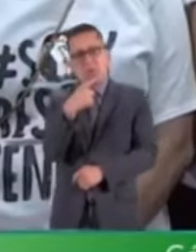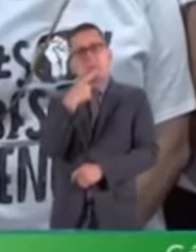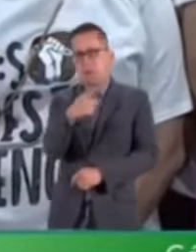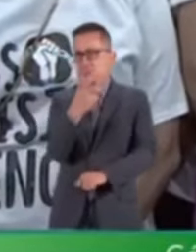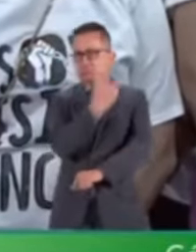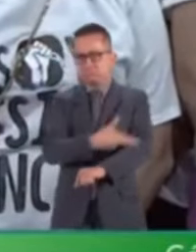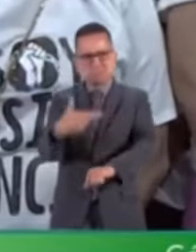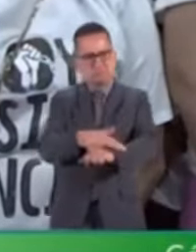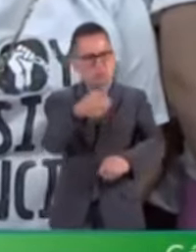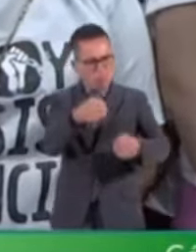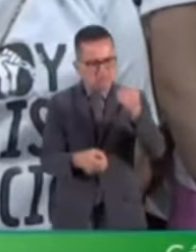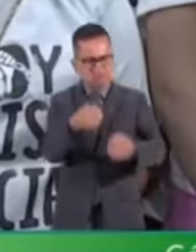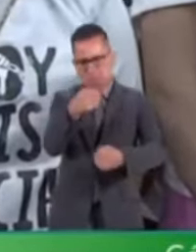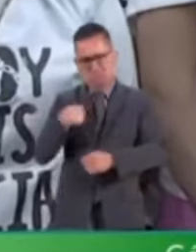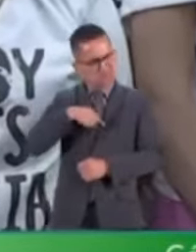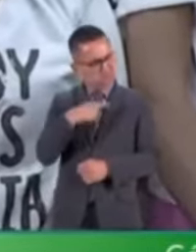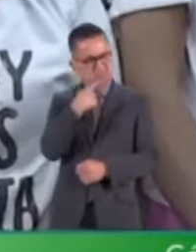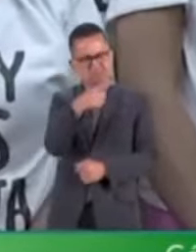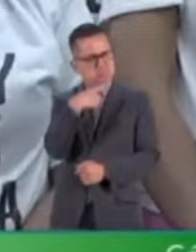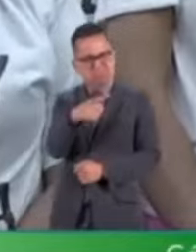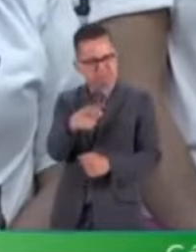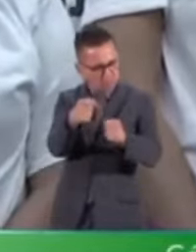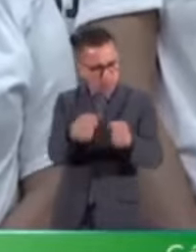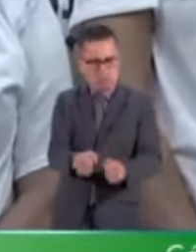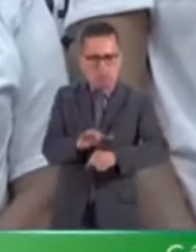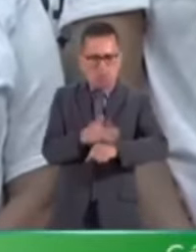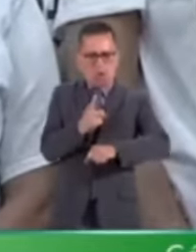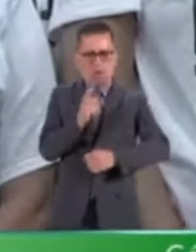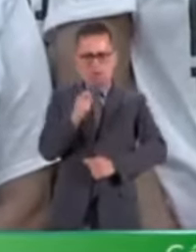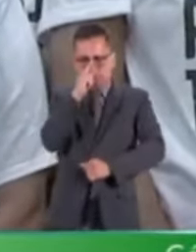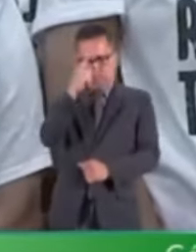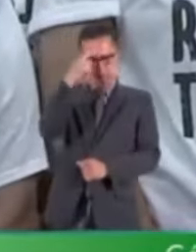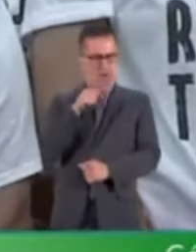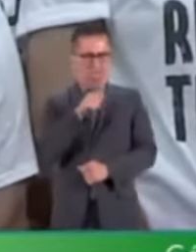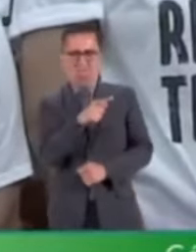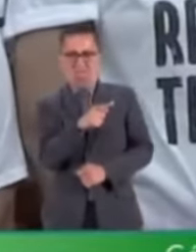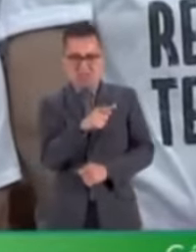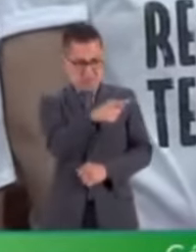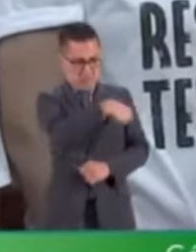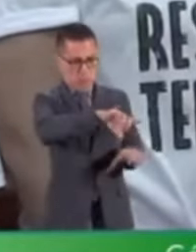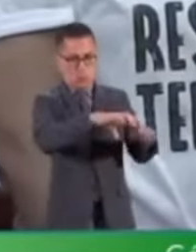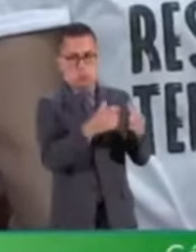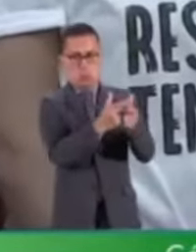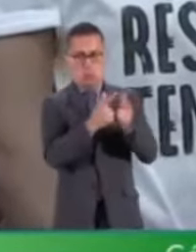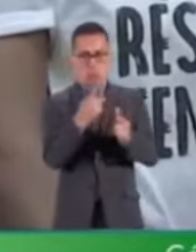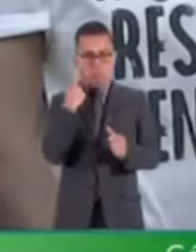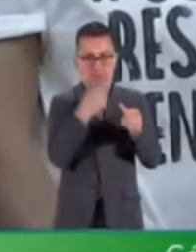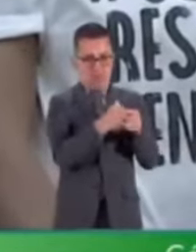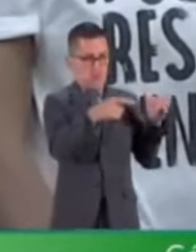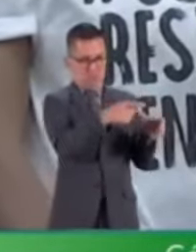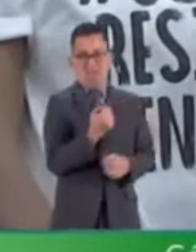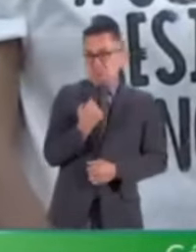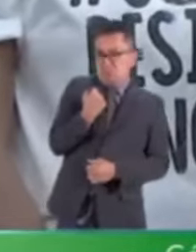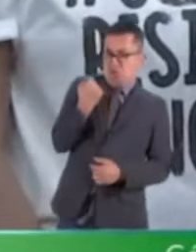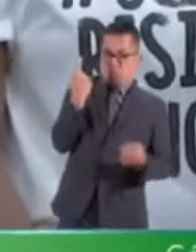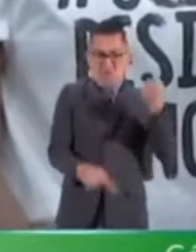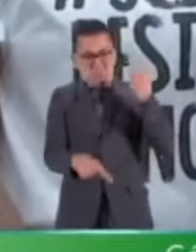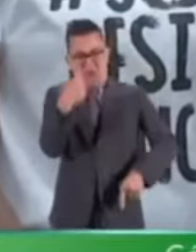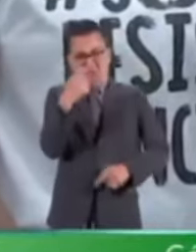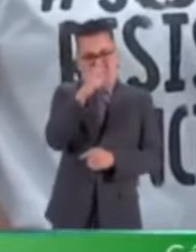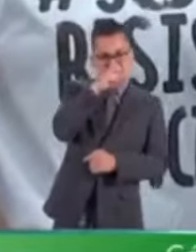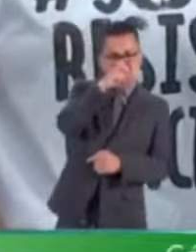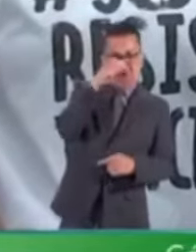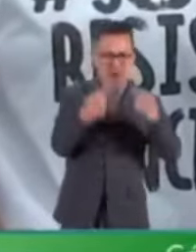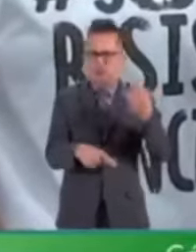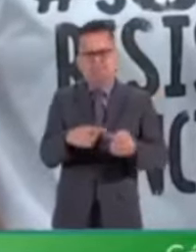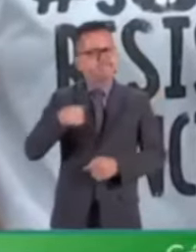mano. Porque no vamos a permitir de ninguna forma el avasallamiento y el autoritarismo del grupo mayoritario, que aunque quieran callar nuestras